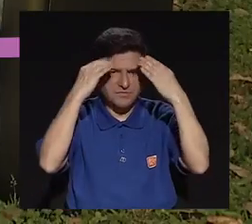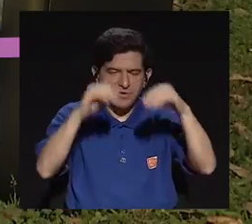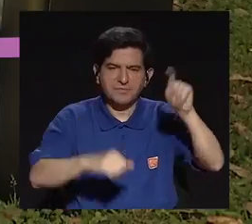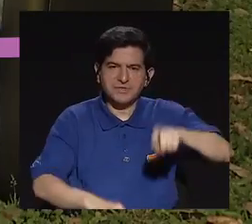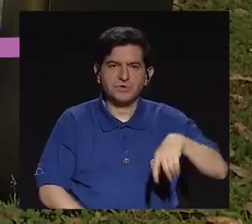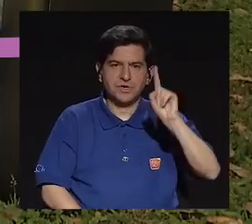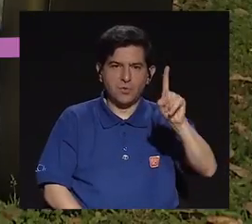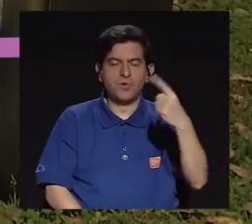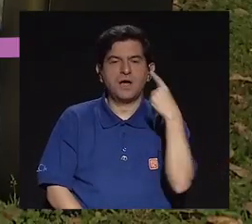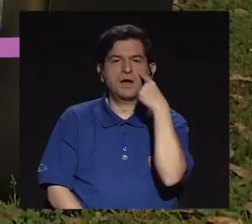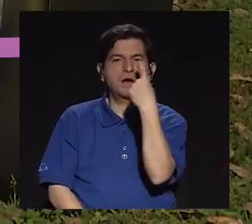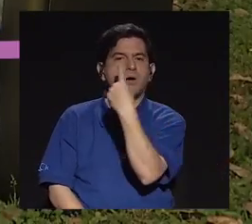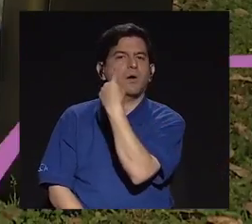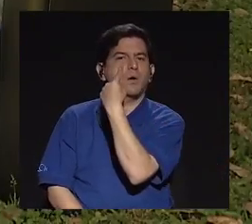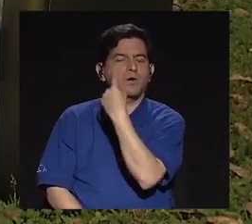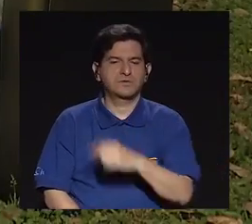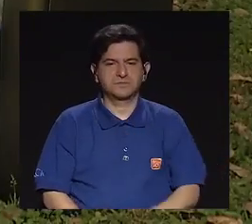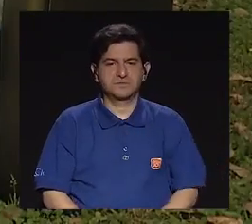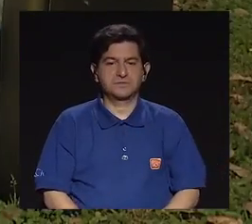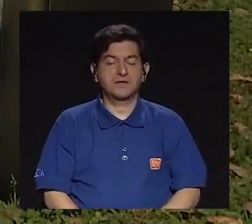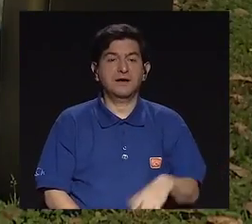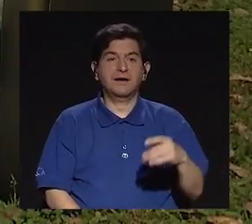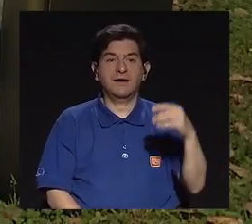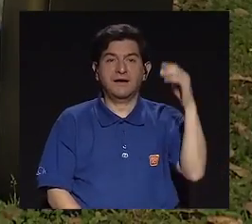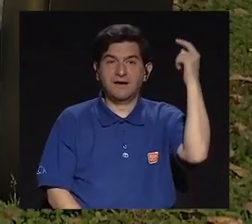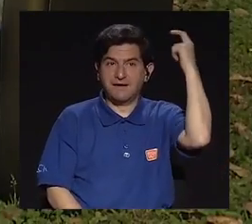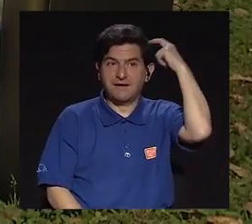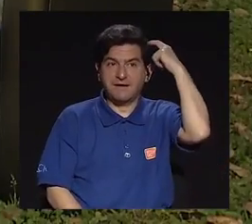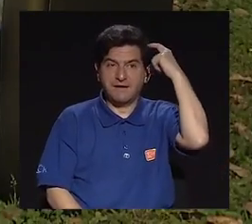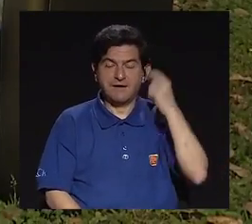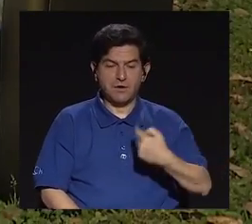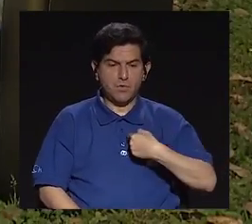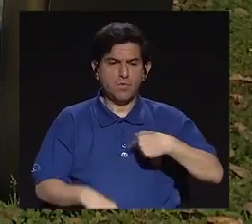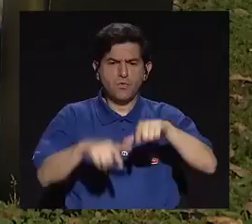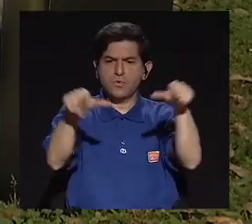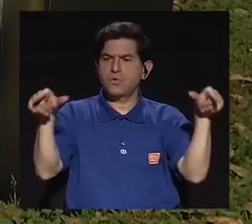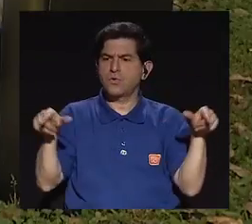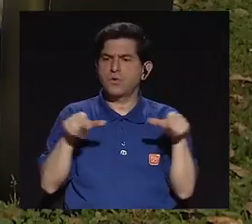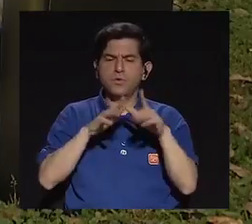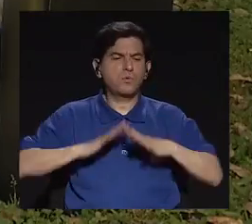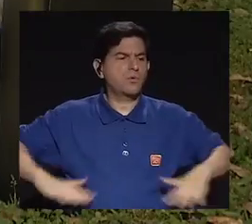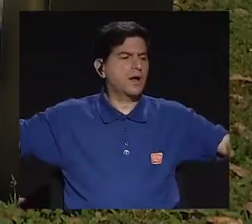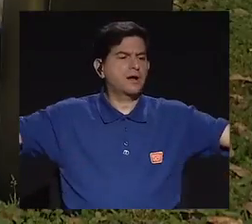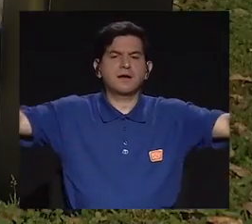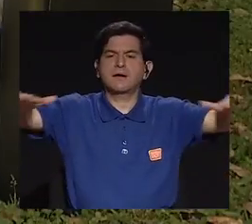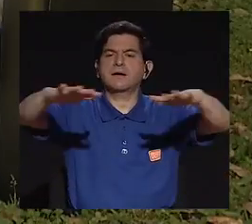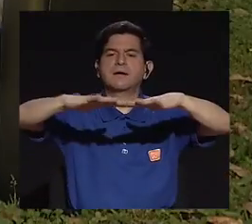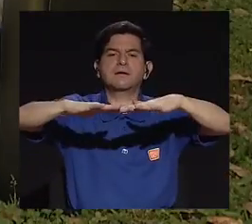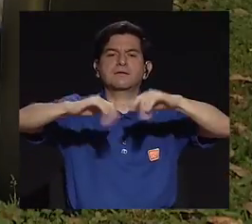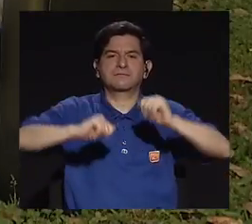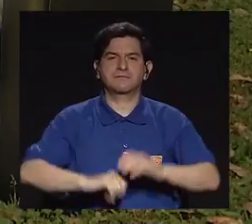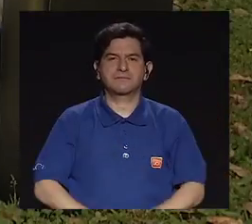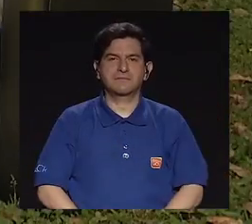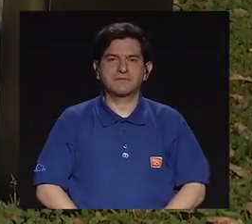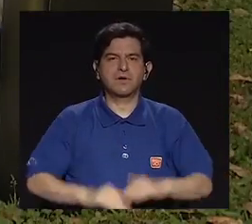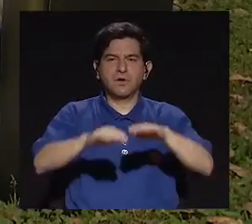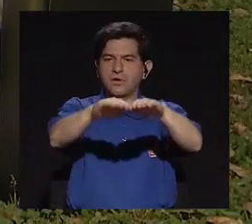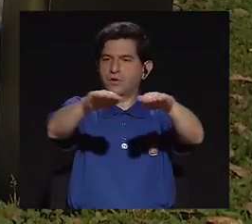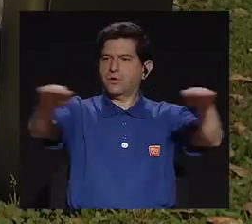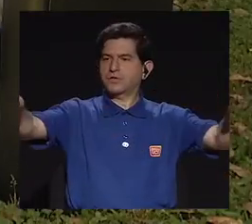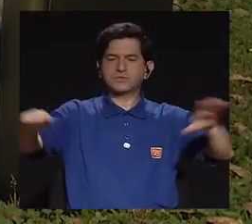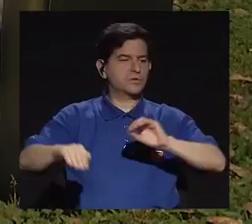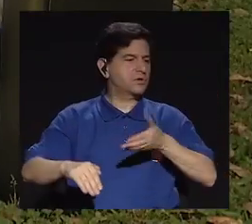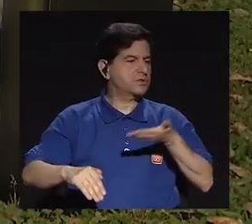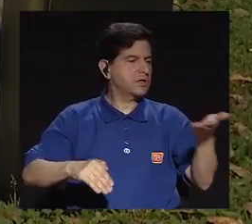equilibrio. Primero, los ojos. Los ojos le dicen al cerebro en qué posición está uno con respecto a todas las referencias visuales, al horizonte,